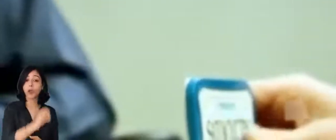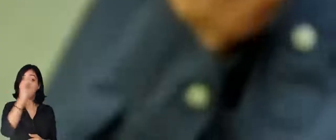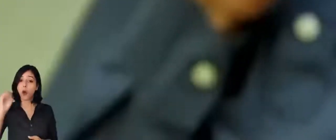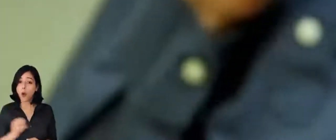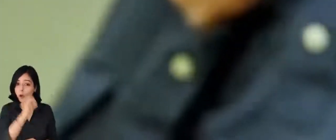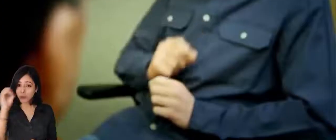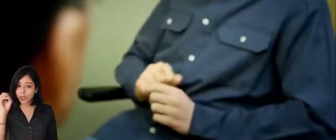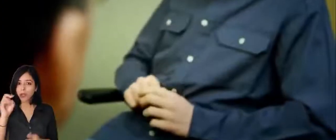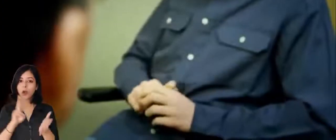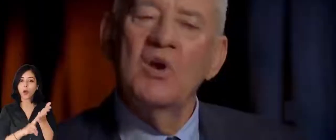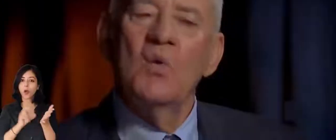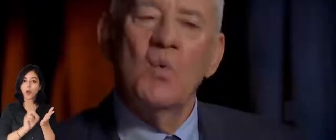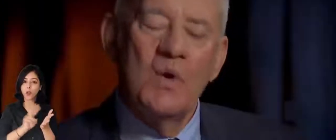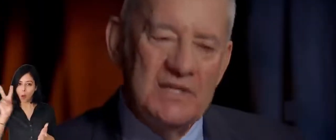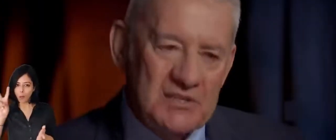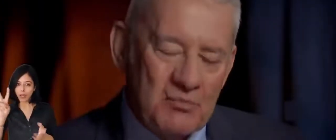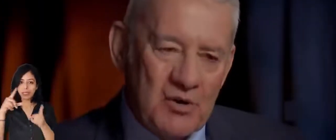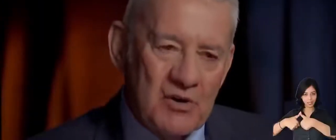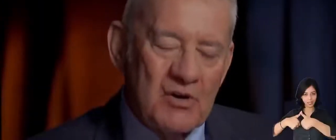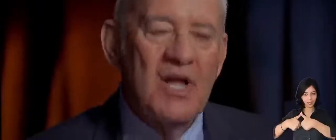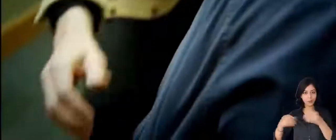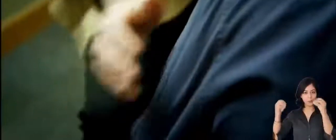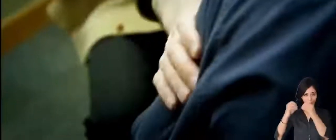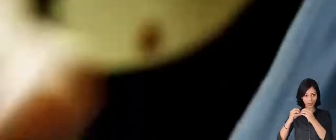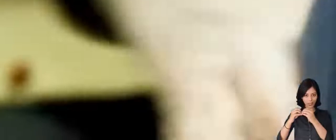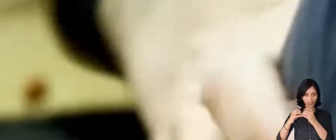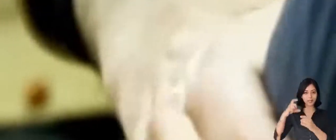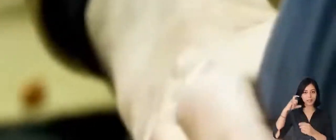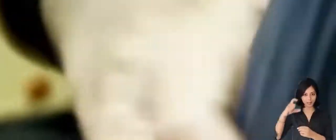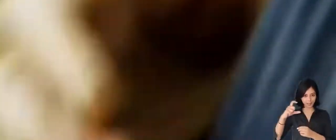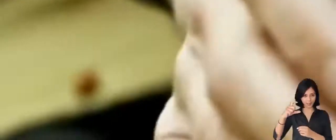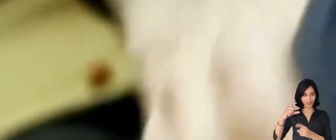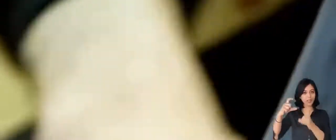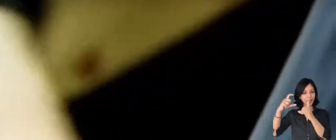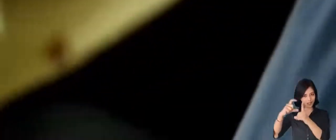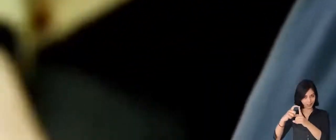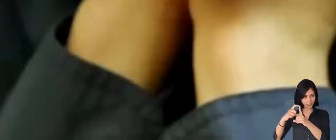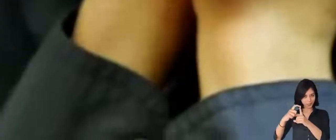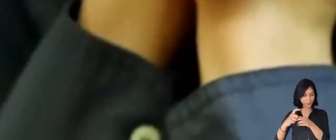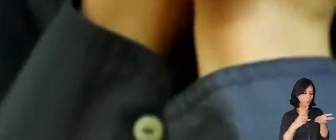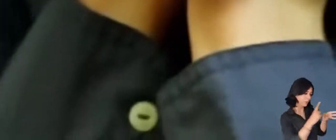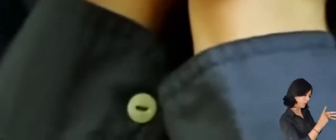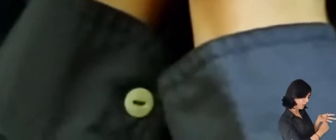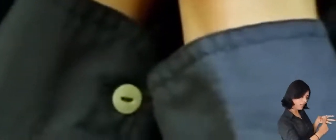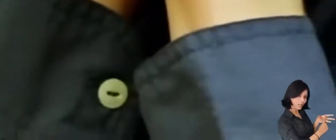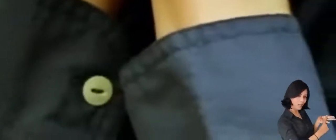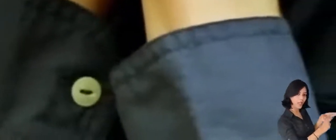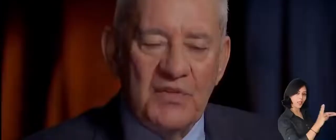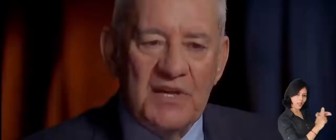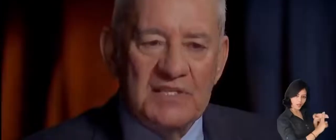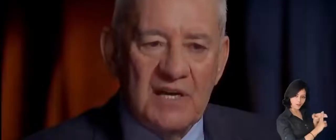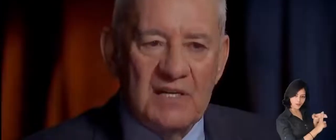de 14 años que fue testigo de un crimen, que había estado unos 8 o tal vez